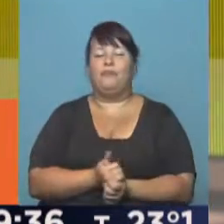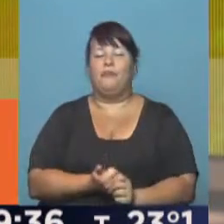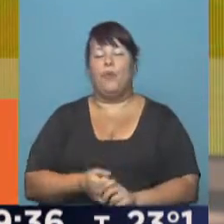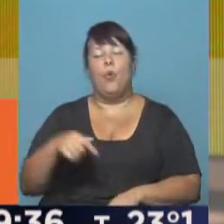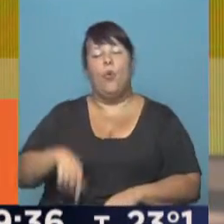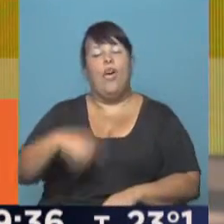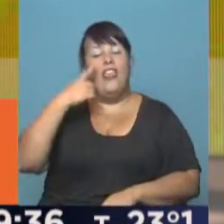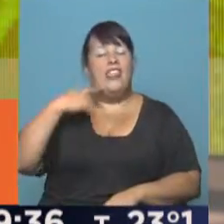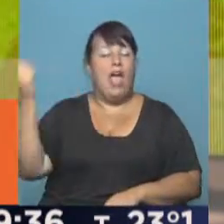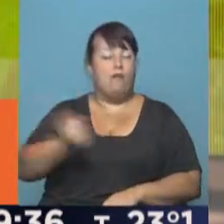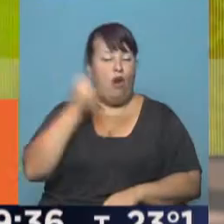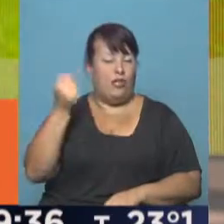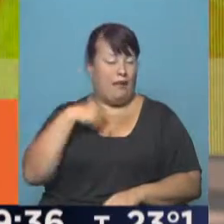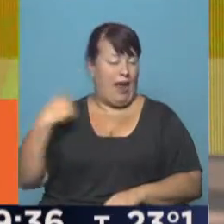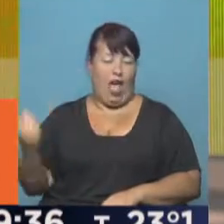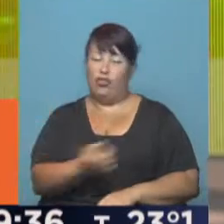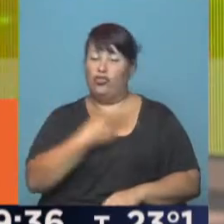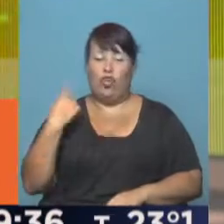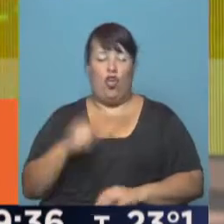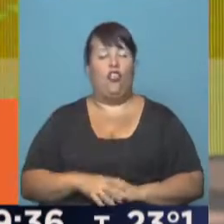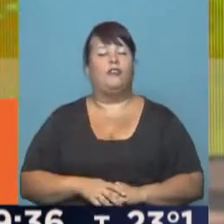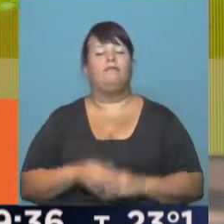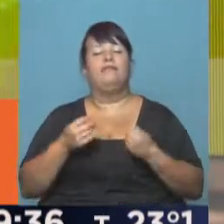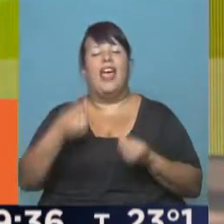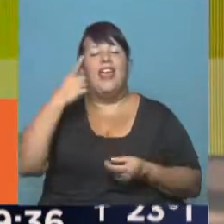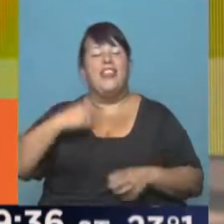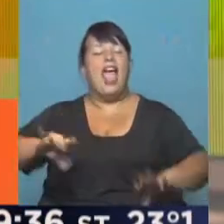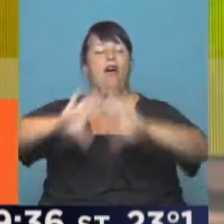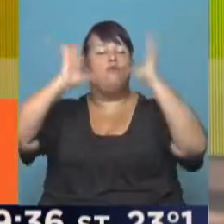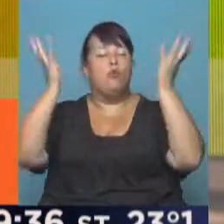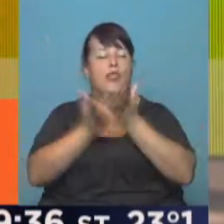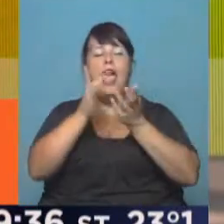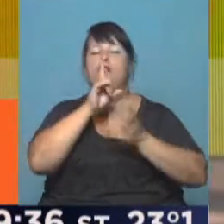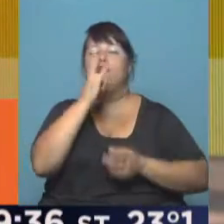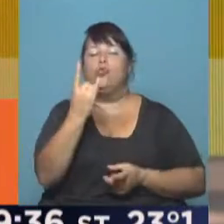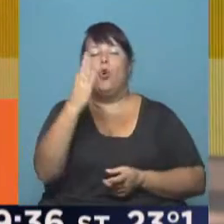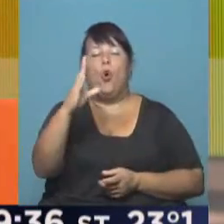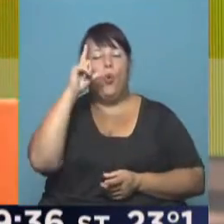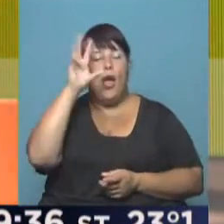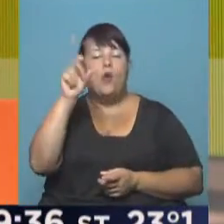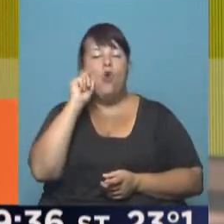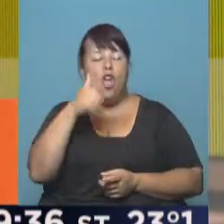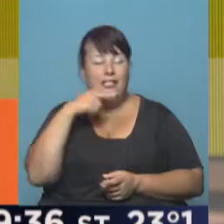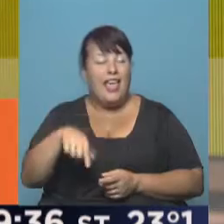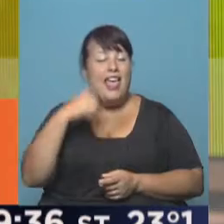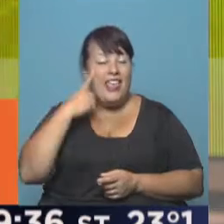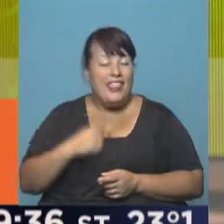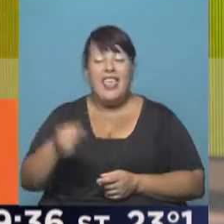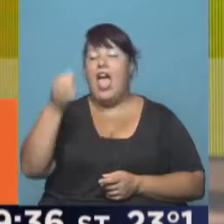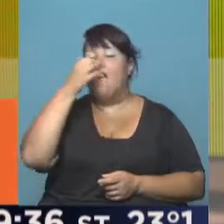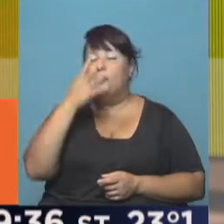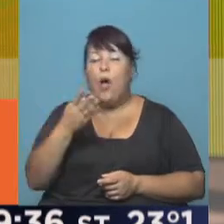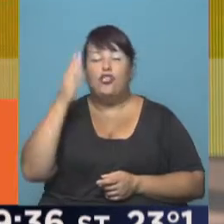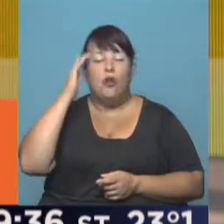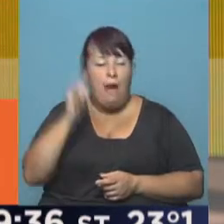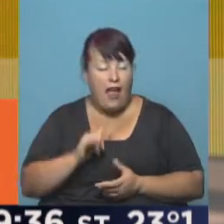un día muy importante para todos nosotros, que es el Día Mundial de la Tuberculosis. Este día, el 24 de